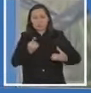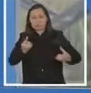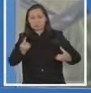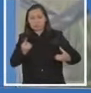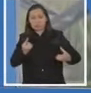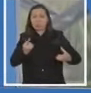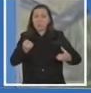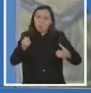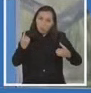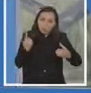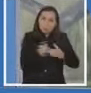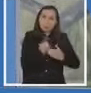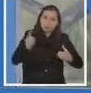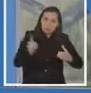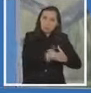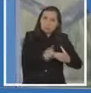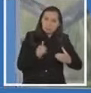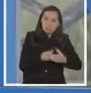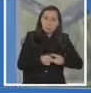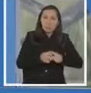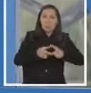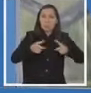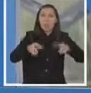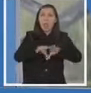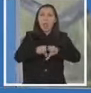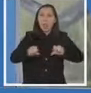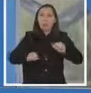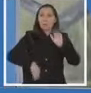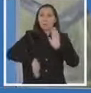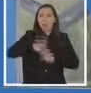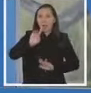llegar a un acuerdo que fuera mayoritario.